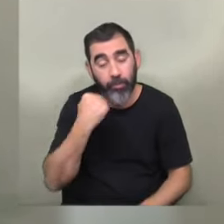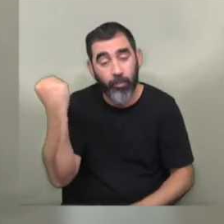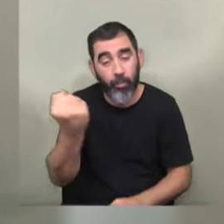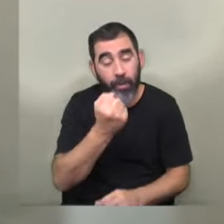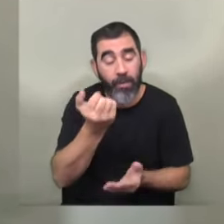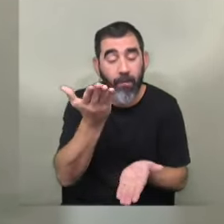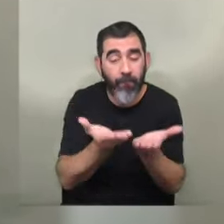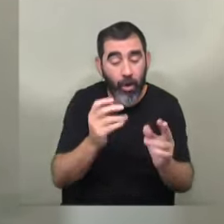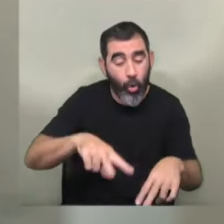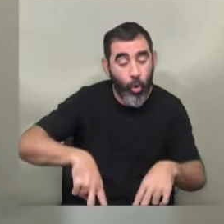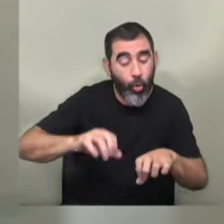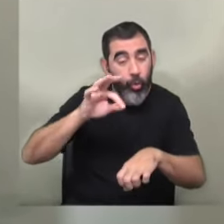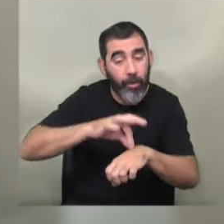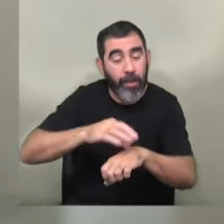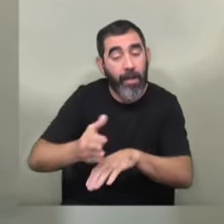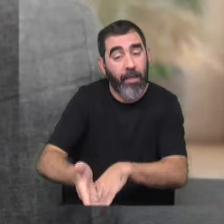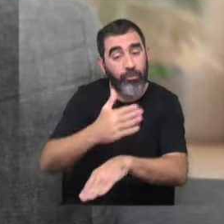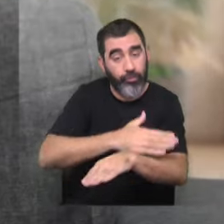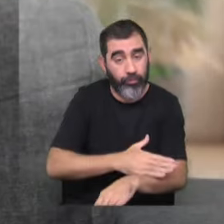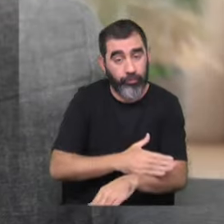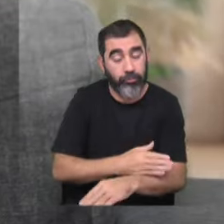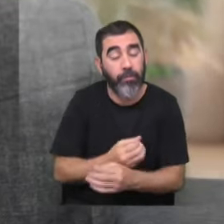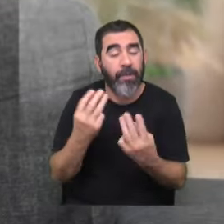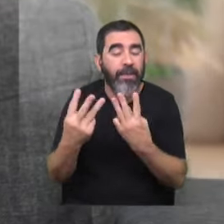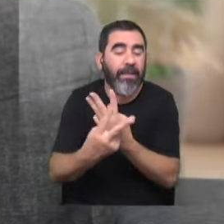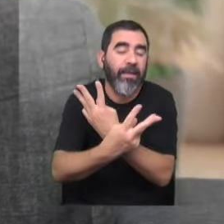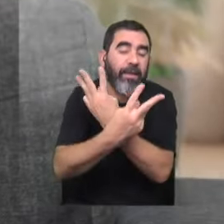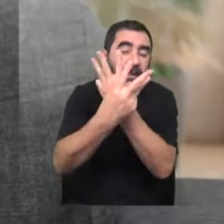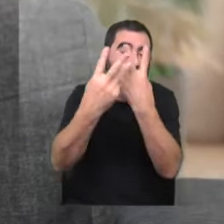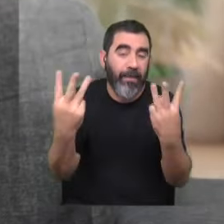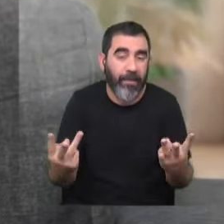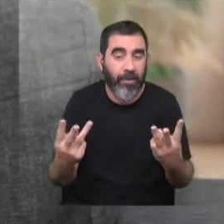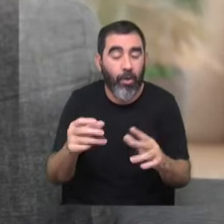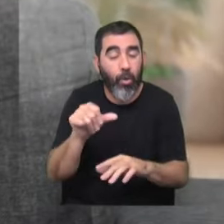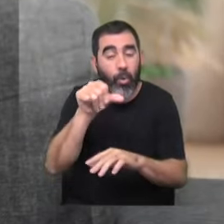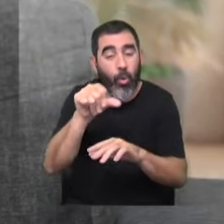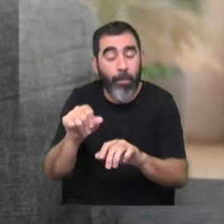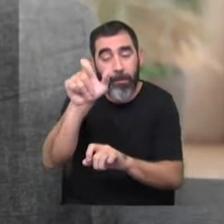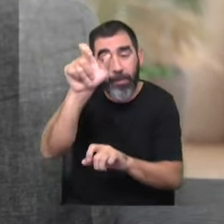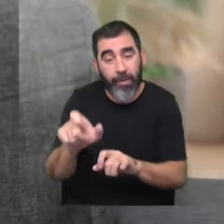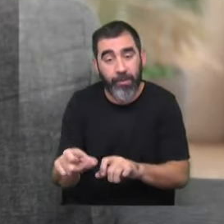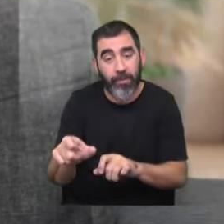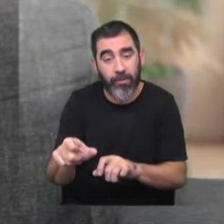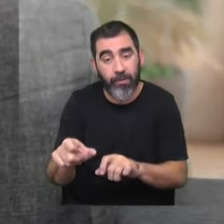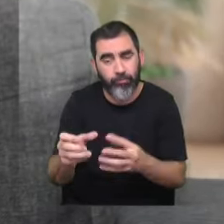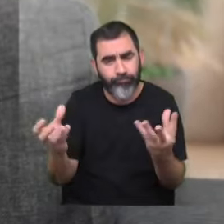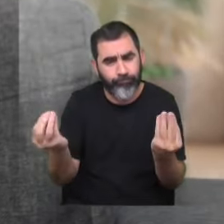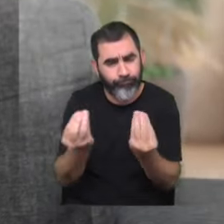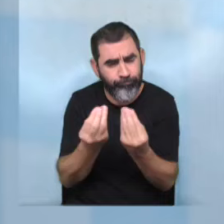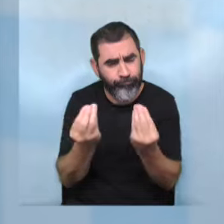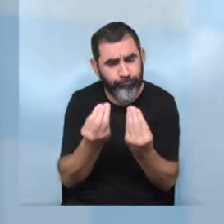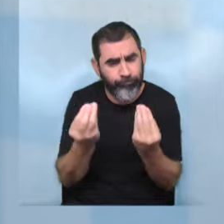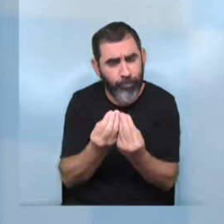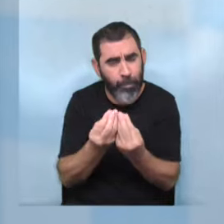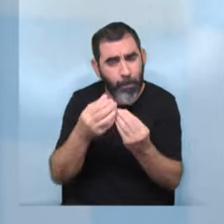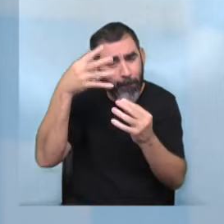la valoración médica previa. ¿Por qué? Por lo general, operamos pacientes que tengan una gran densidad, o sea,